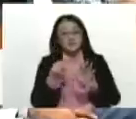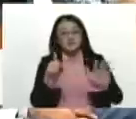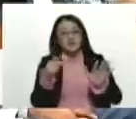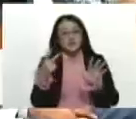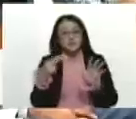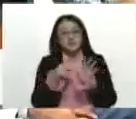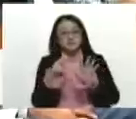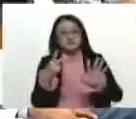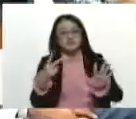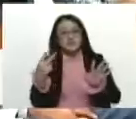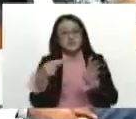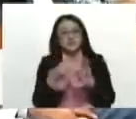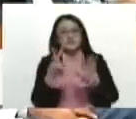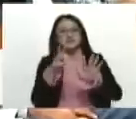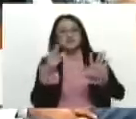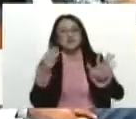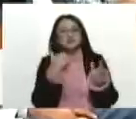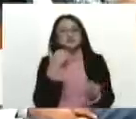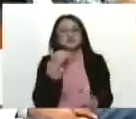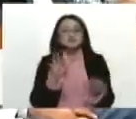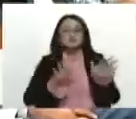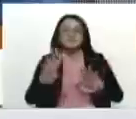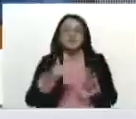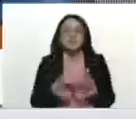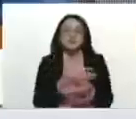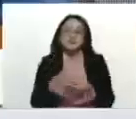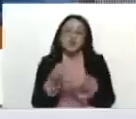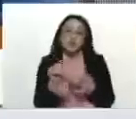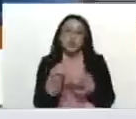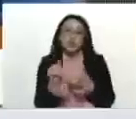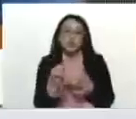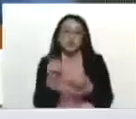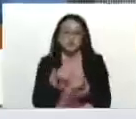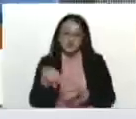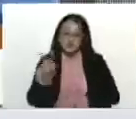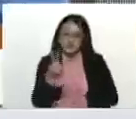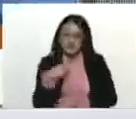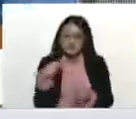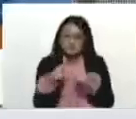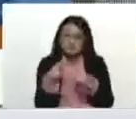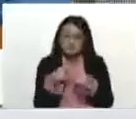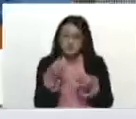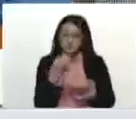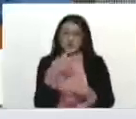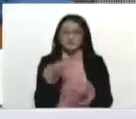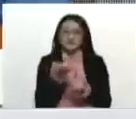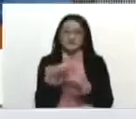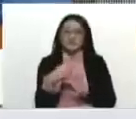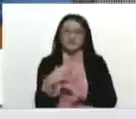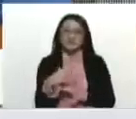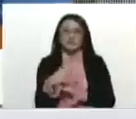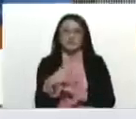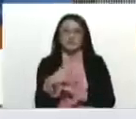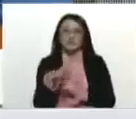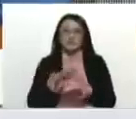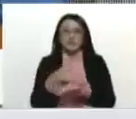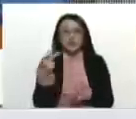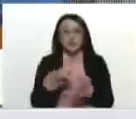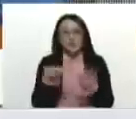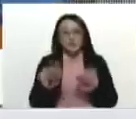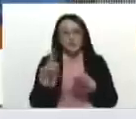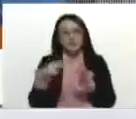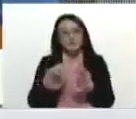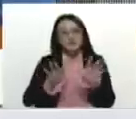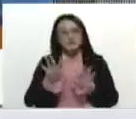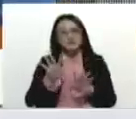en tres años salieron cerca de quince mil millones de dólares de Venezuela yo conozco muy bien esta situación porque 2014 2015